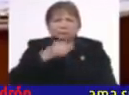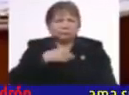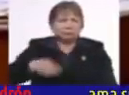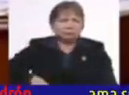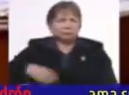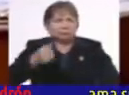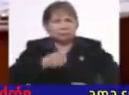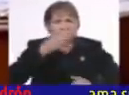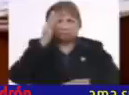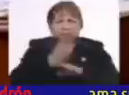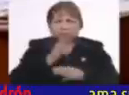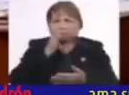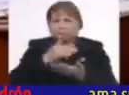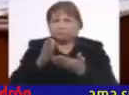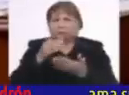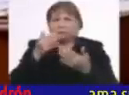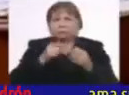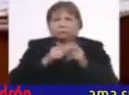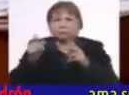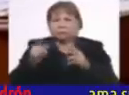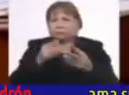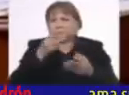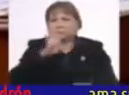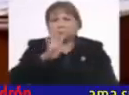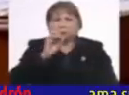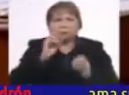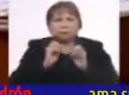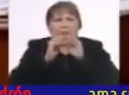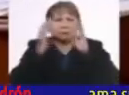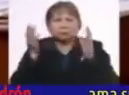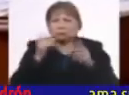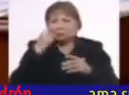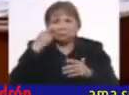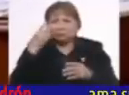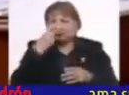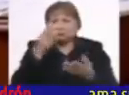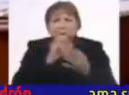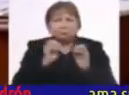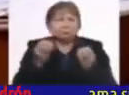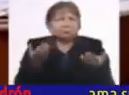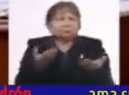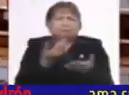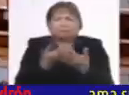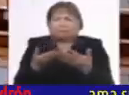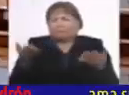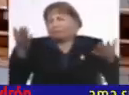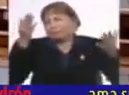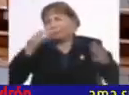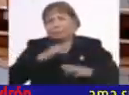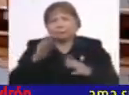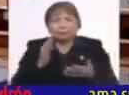ministro interior fue censurado hoy prófugo más de 40 días creo yo no ha habido y bueno varias de esas situaciones